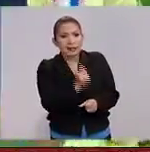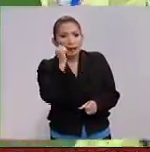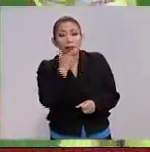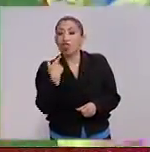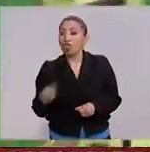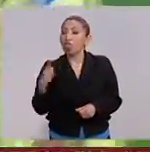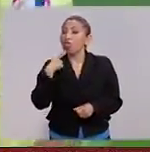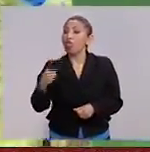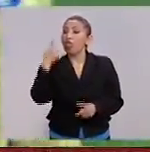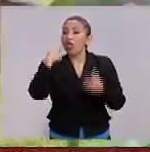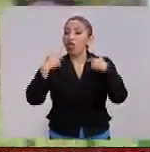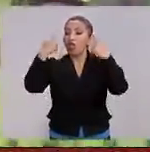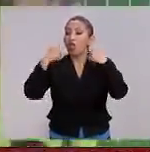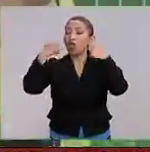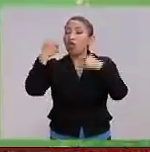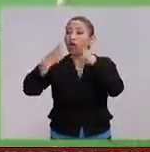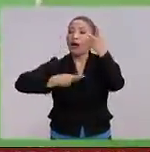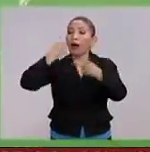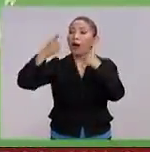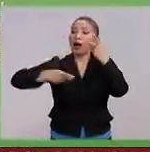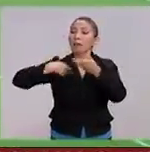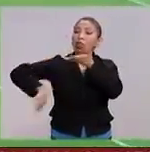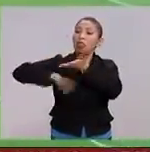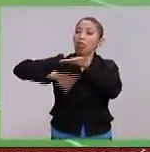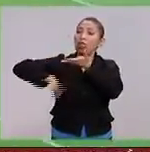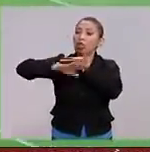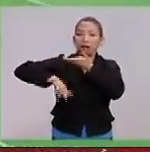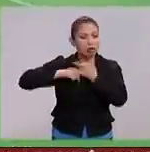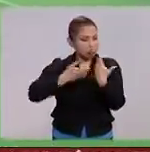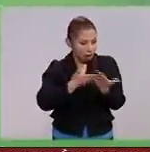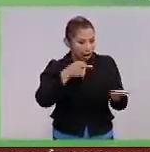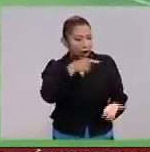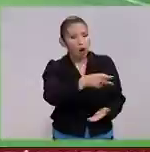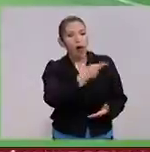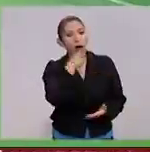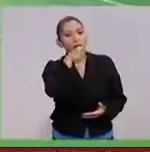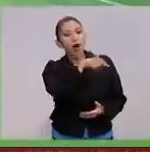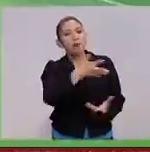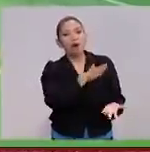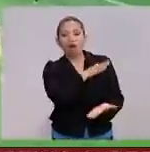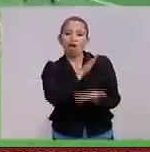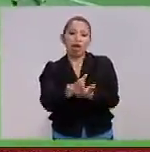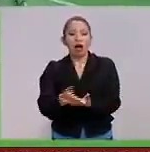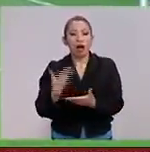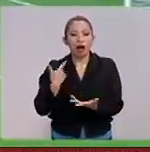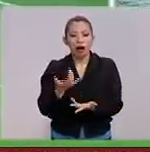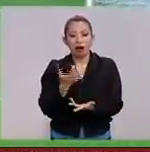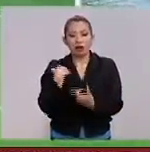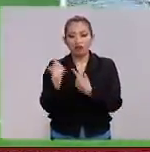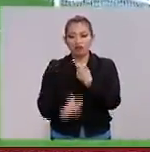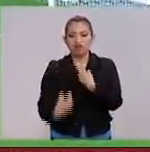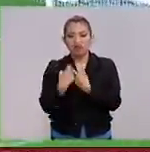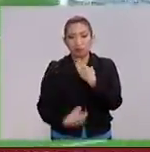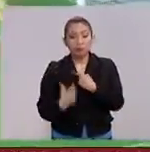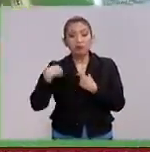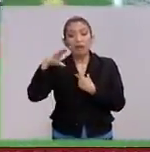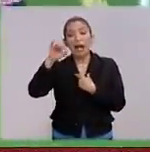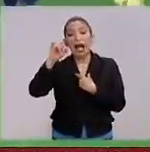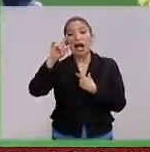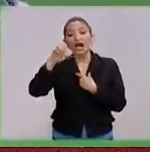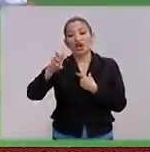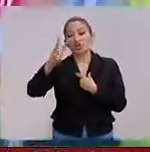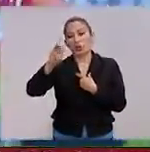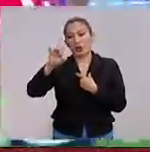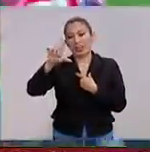denunciar en chillar en decir que son los cánticos racistas bueno pues que ahora hable de cómo se vino a burlar de nosotros carlos el bullying